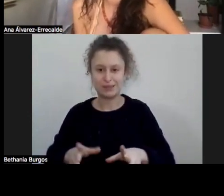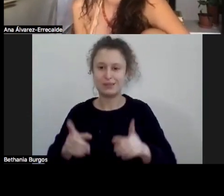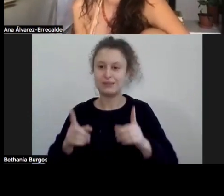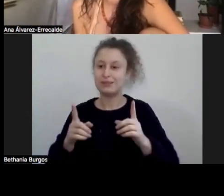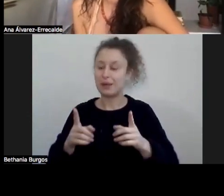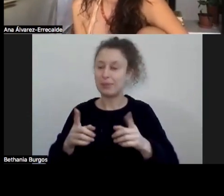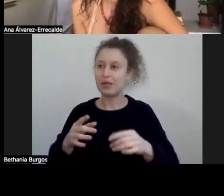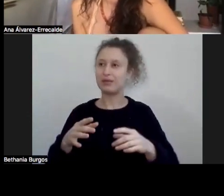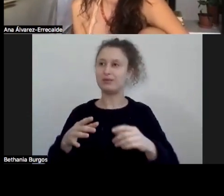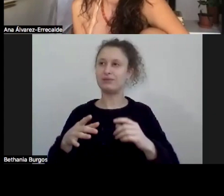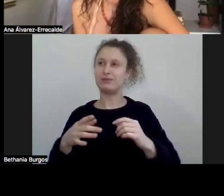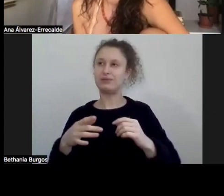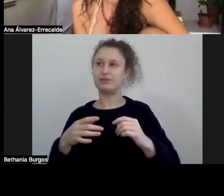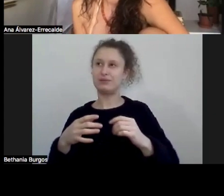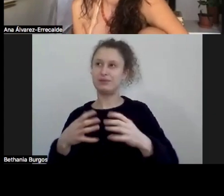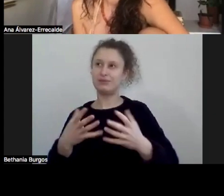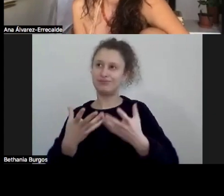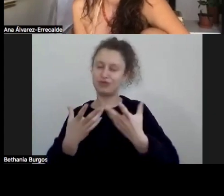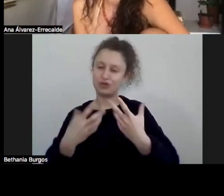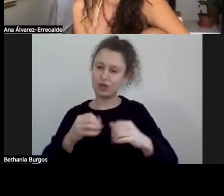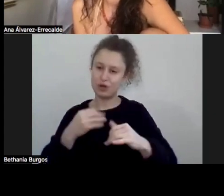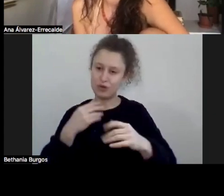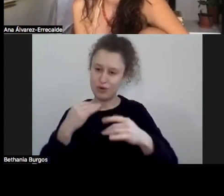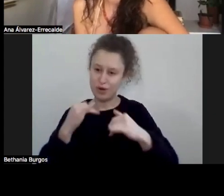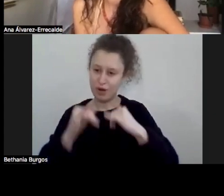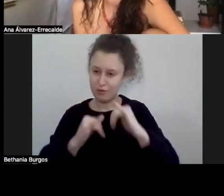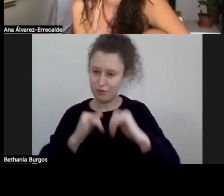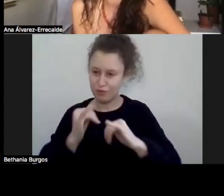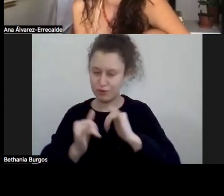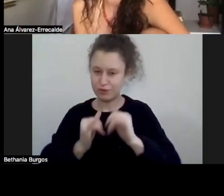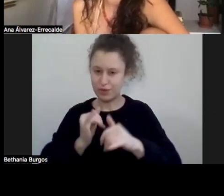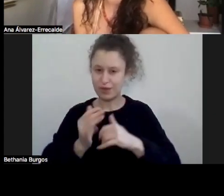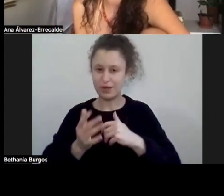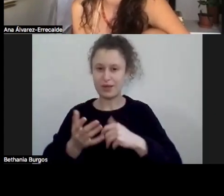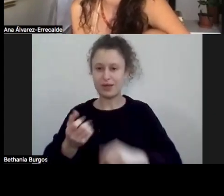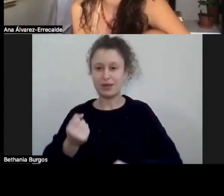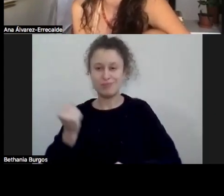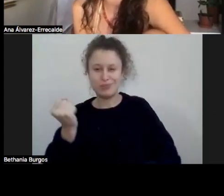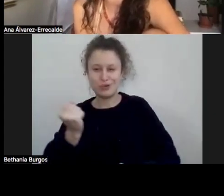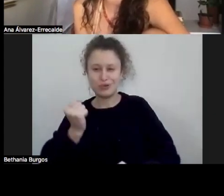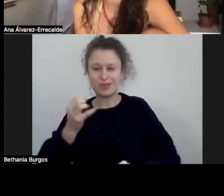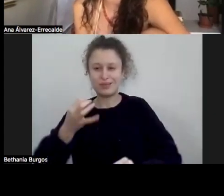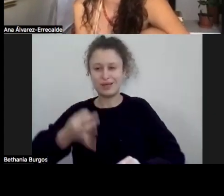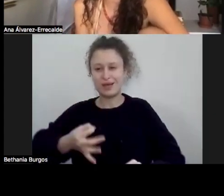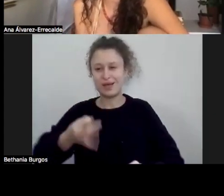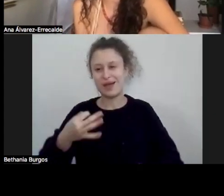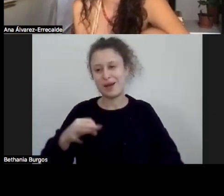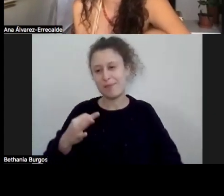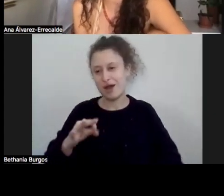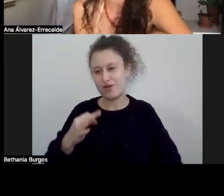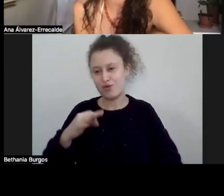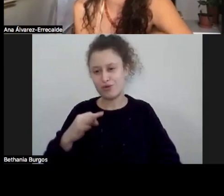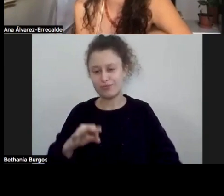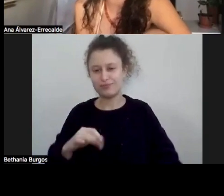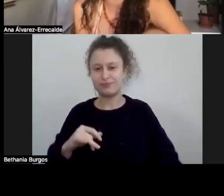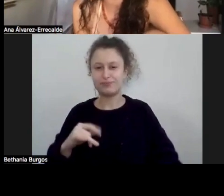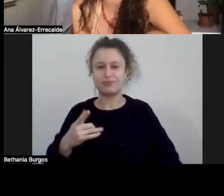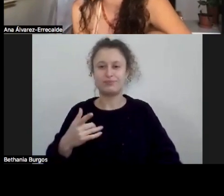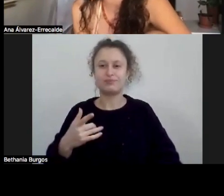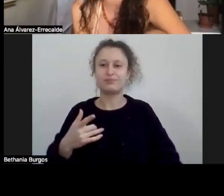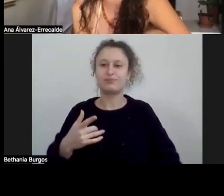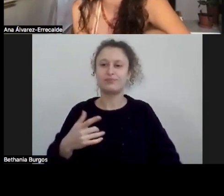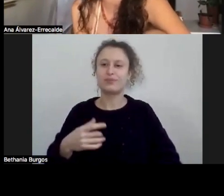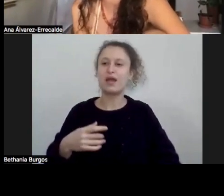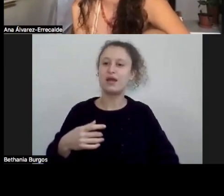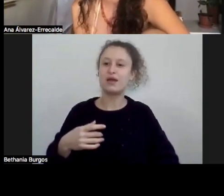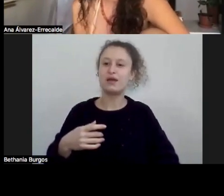y las hermanas, los niños y las niñas, ¿no? O sea, las relaciones que podemos establecer, ya sean de